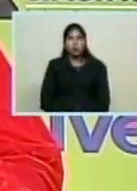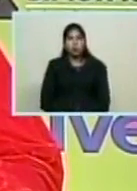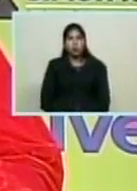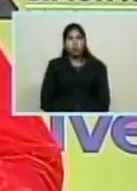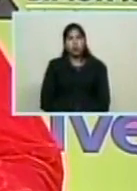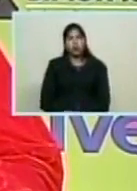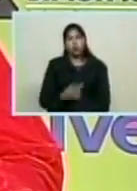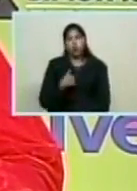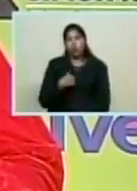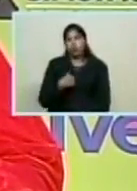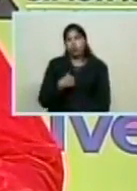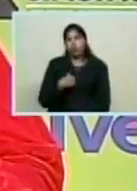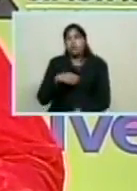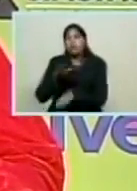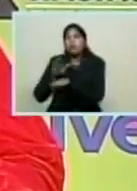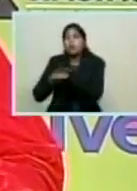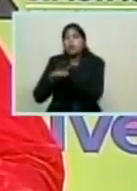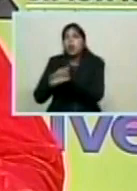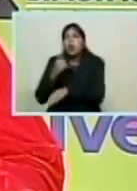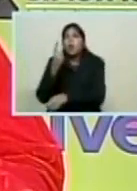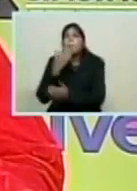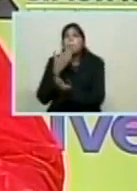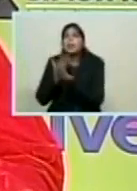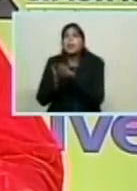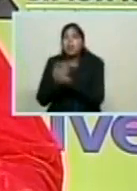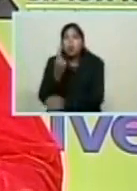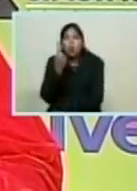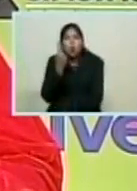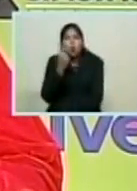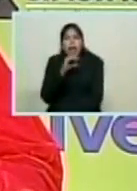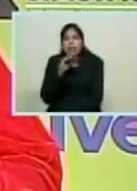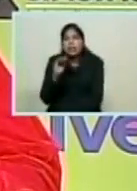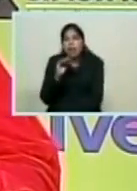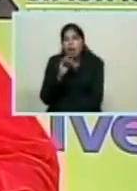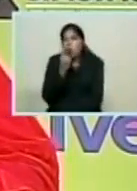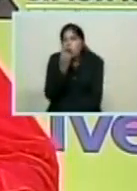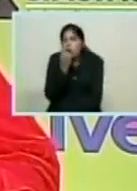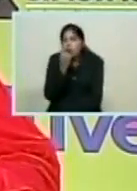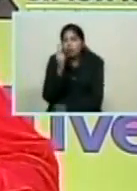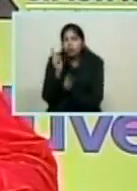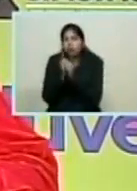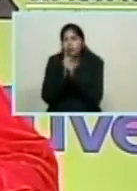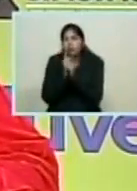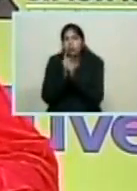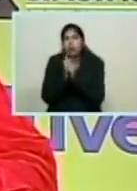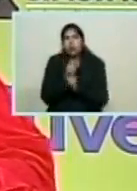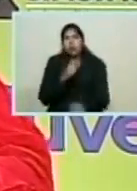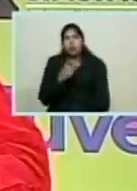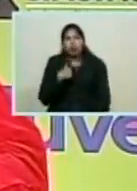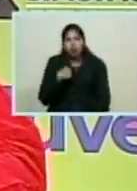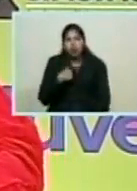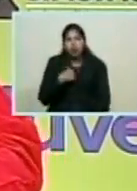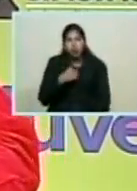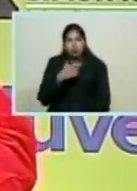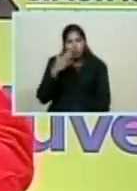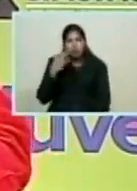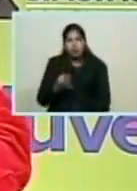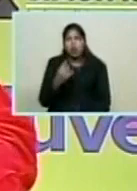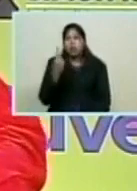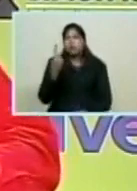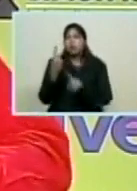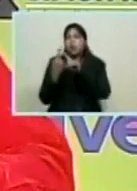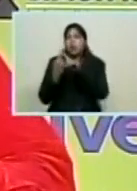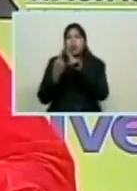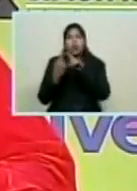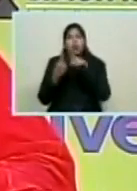solamente le pediría una cosa, que creo que es la que puede integrar todo el esfuerzo educativo del